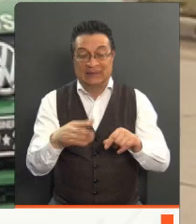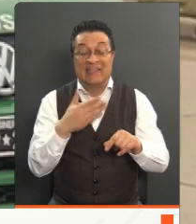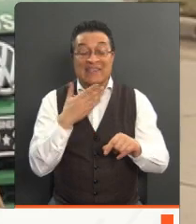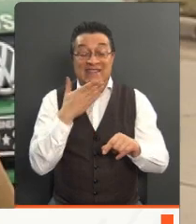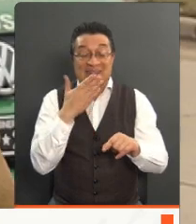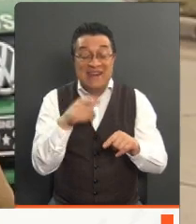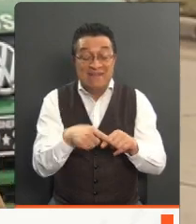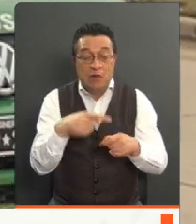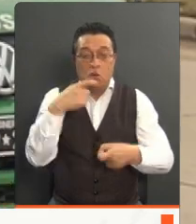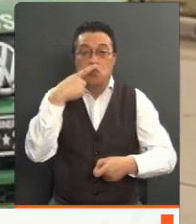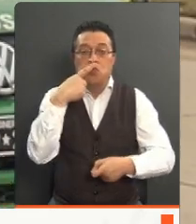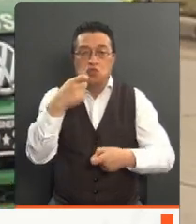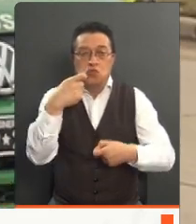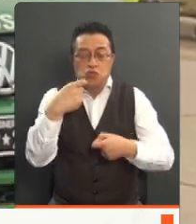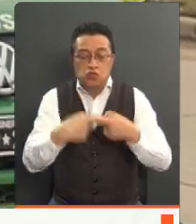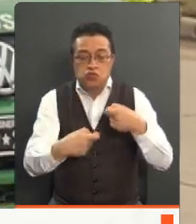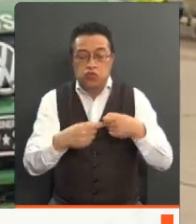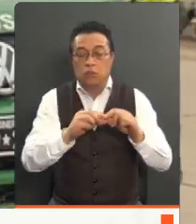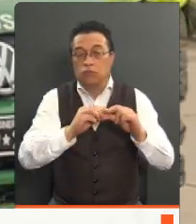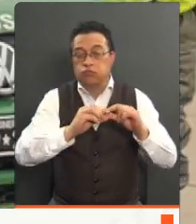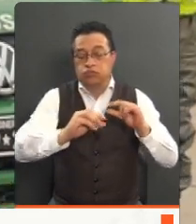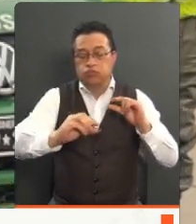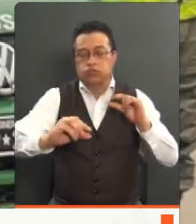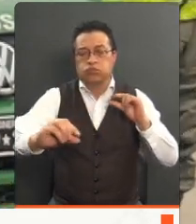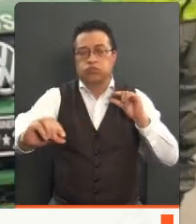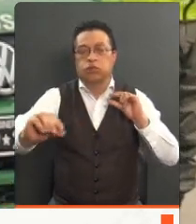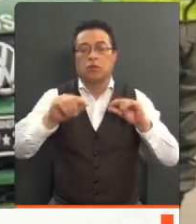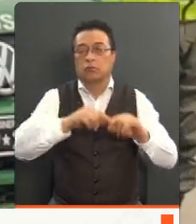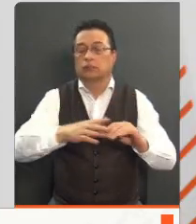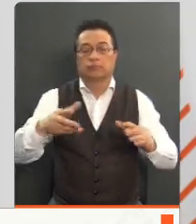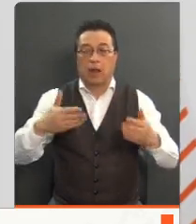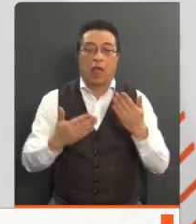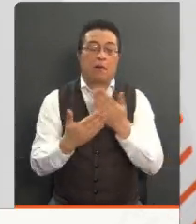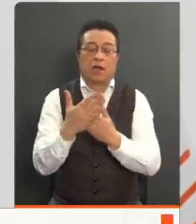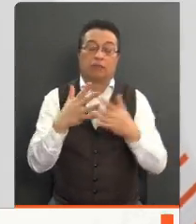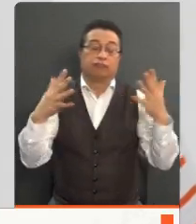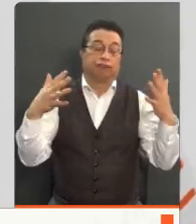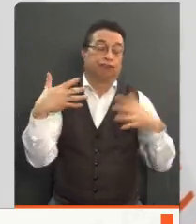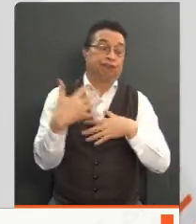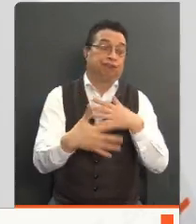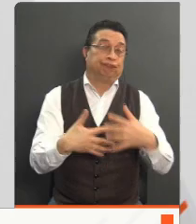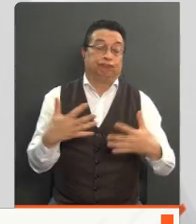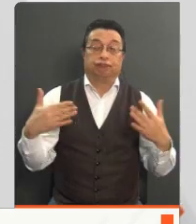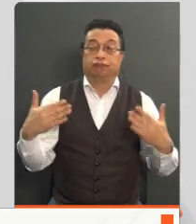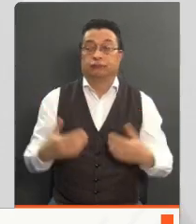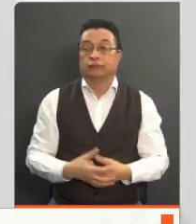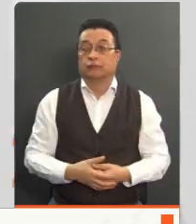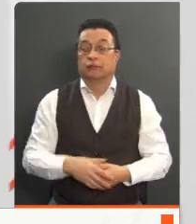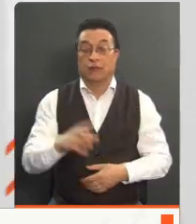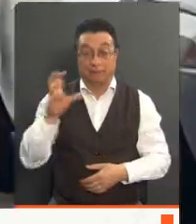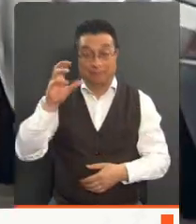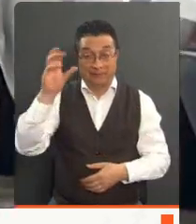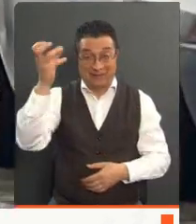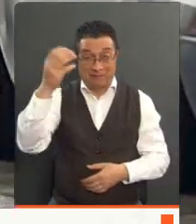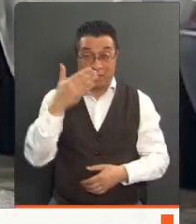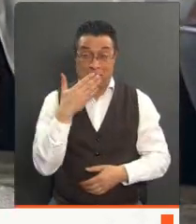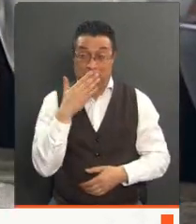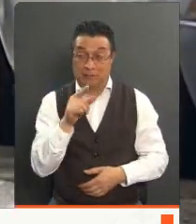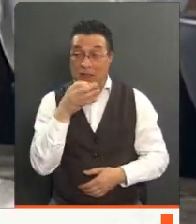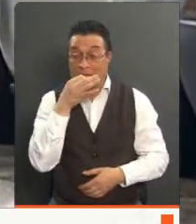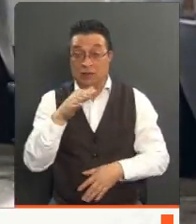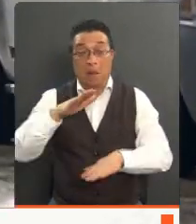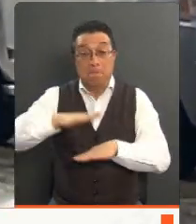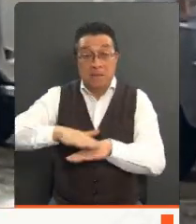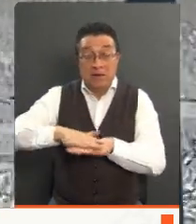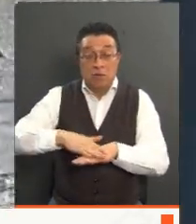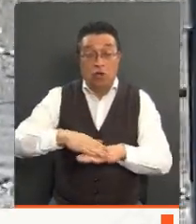solidificara, que fue un caos, lo que generó un caos el día vehicular en la mañana. Según Meteorología en Coyhaique, la temperatura mínima fue de